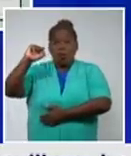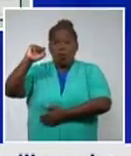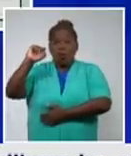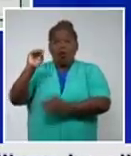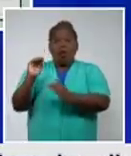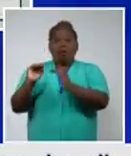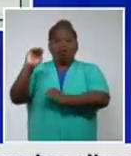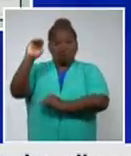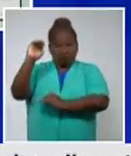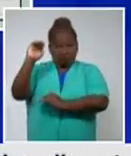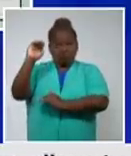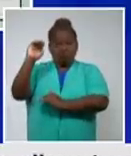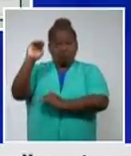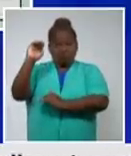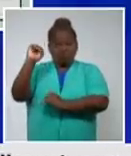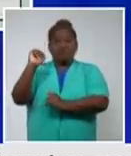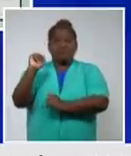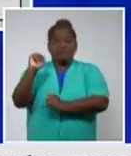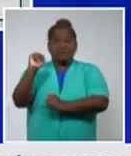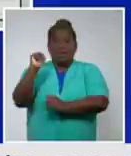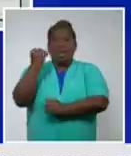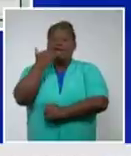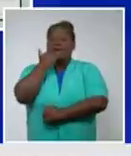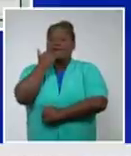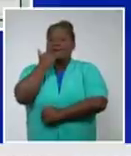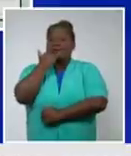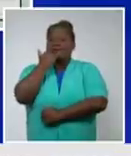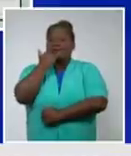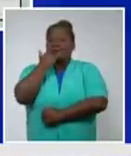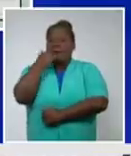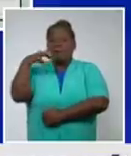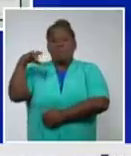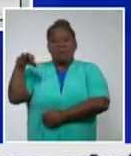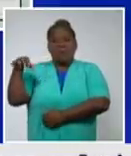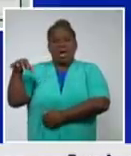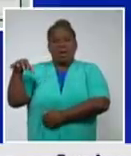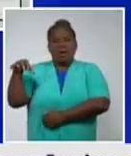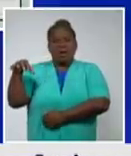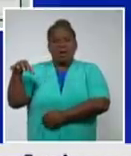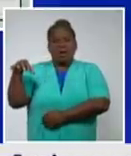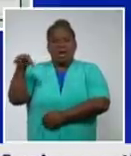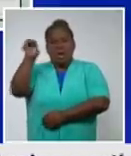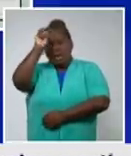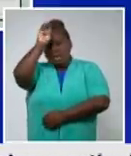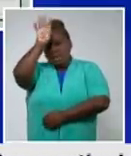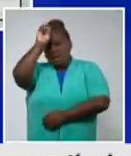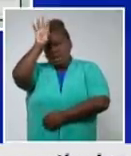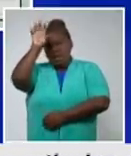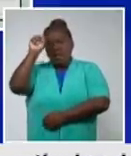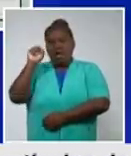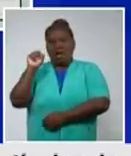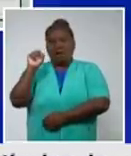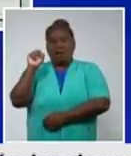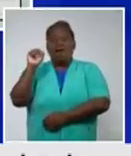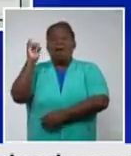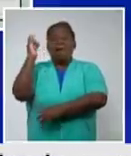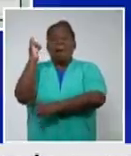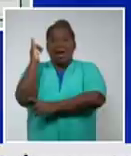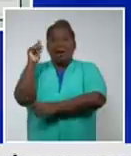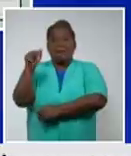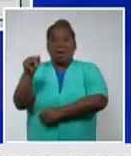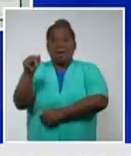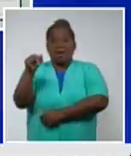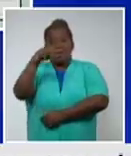incremento. Las tasas más elevadas en Pinar, en Minas de Matahambre, La Palma, San Juan y